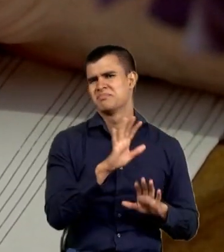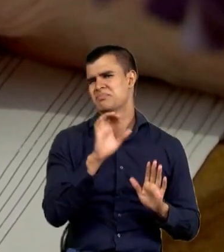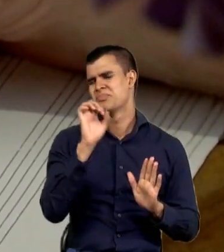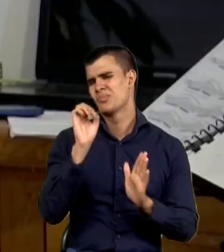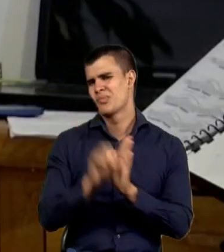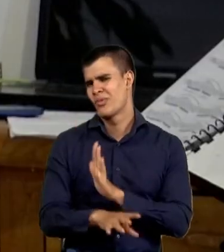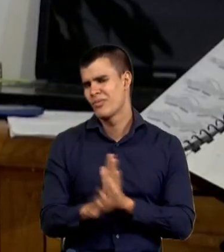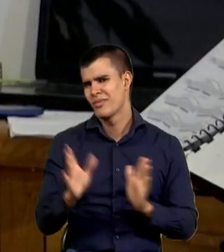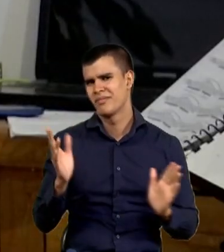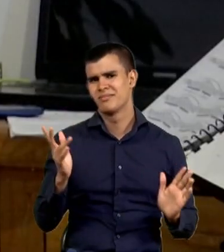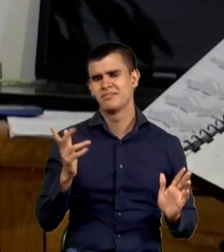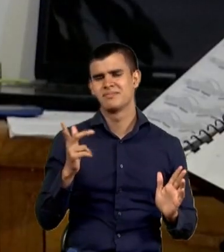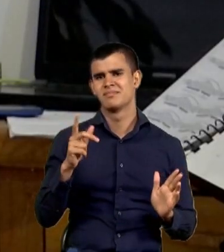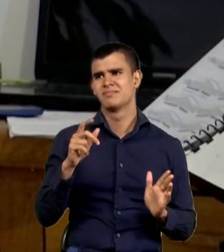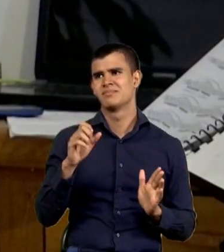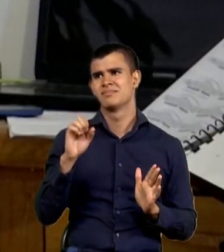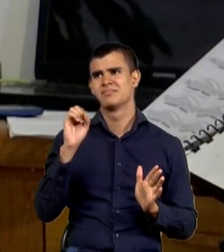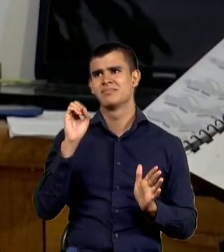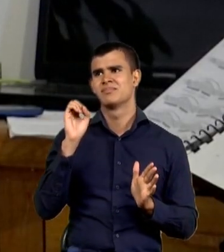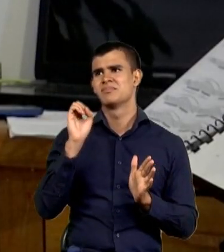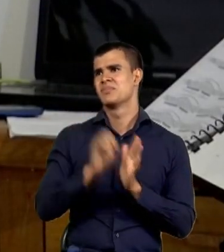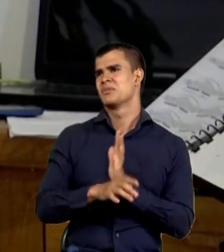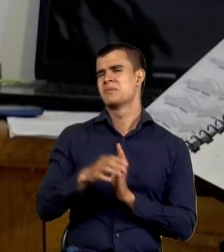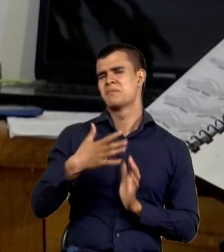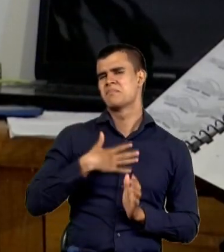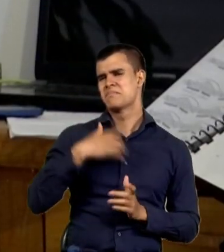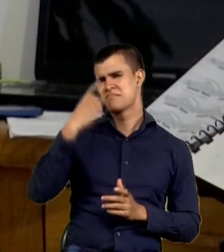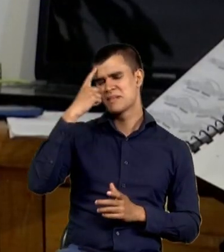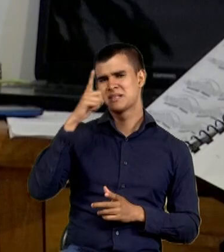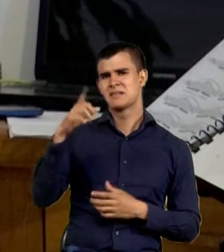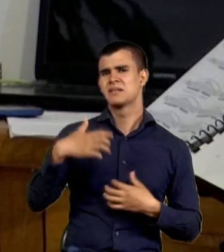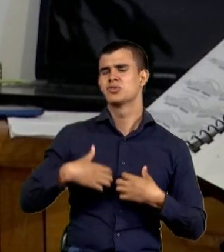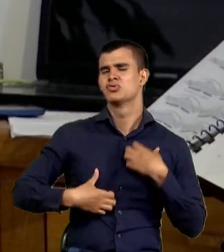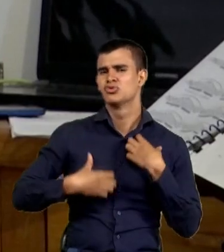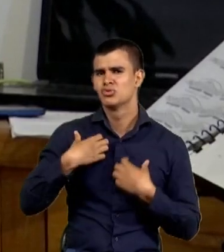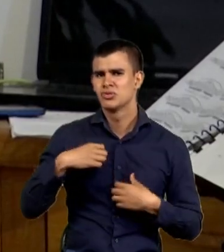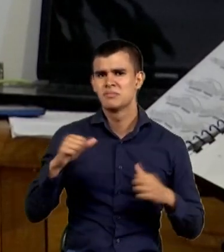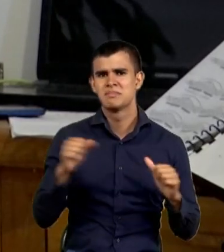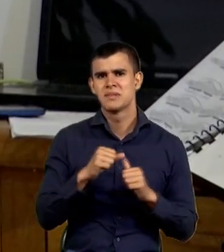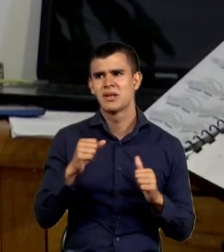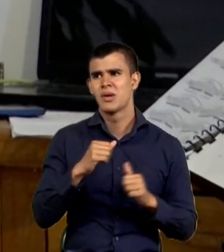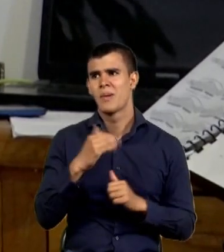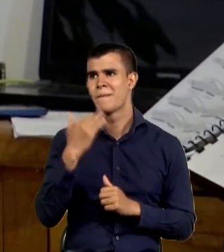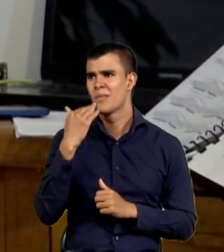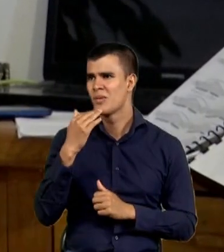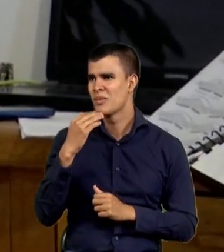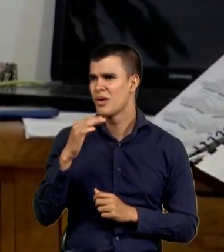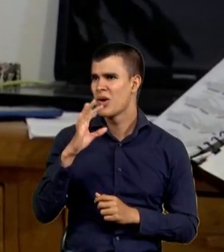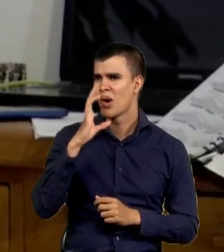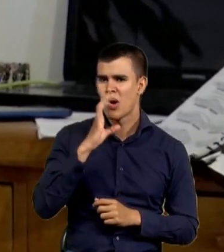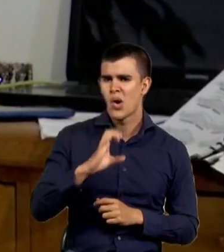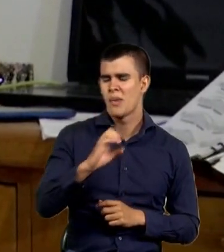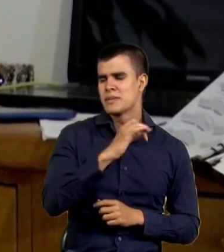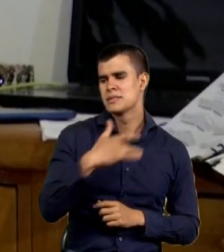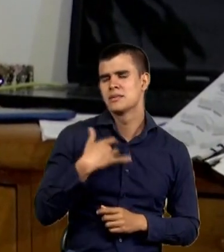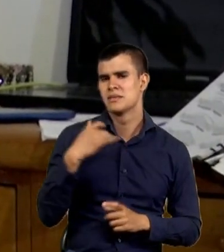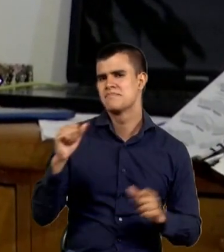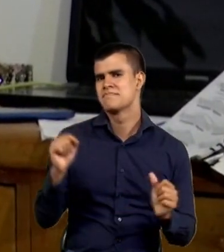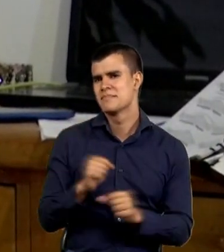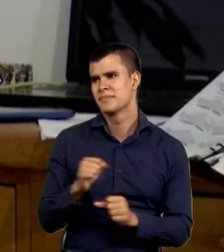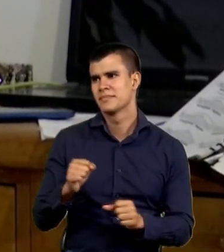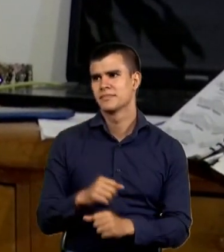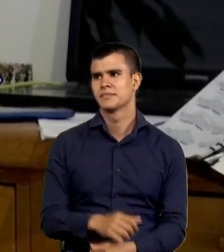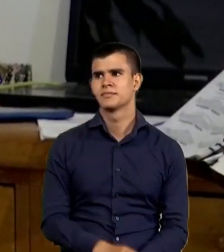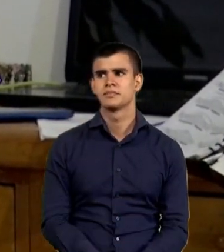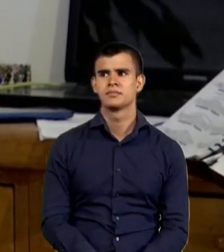terminamos queriéndonos, la verdad. Son estupideces de género que, no sé, miedo, yo creo que es más bien miedo a